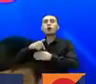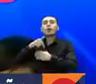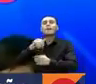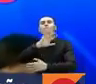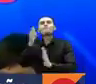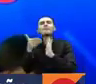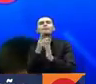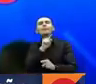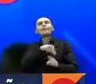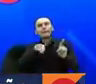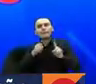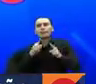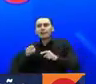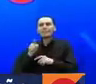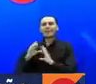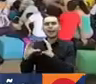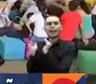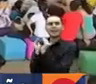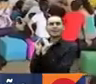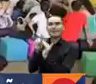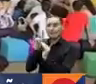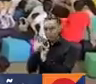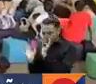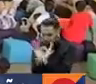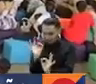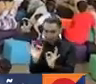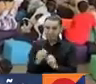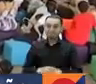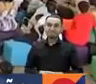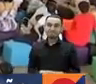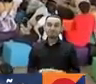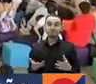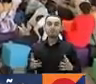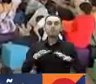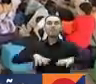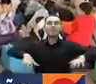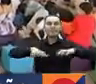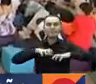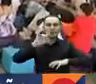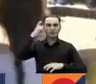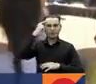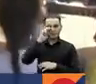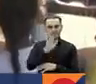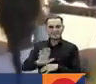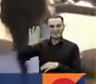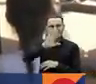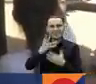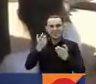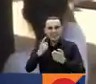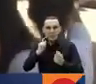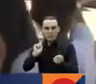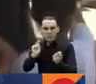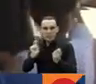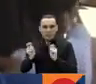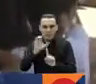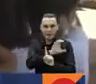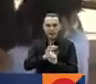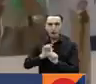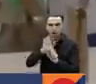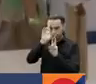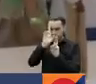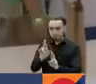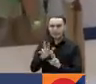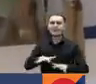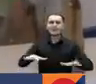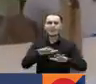la atención del ICBF. Con esta actividad, el gobierno nacional plantea promover la transformación cultural para reconocer a los niños